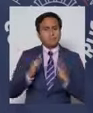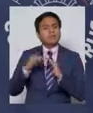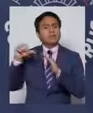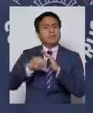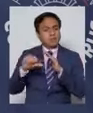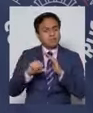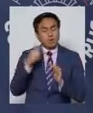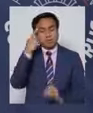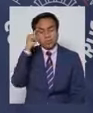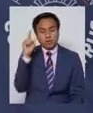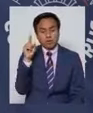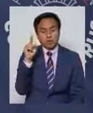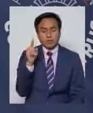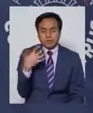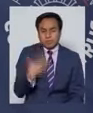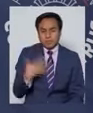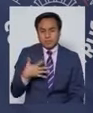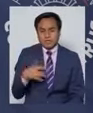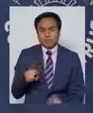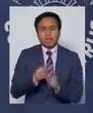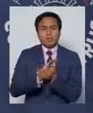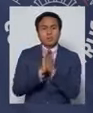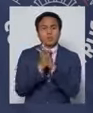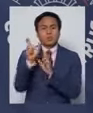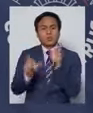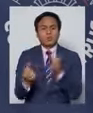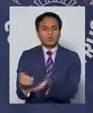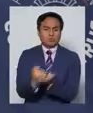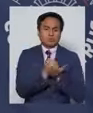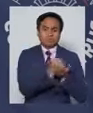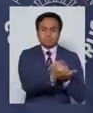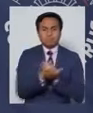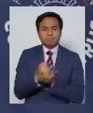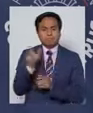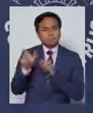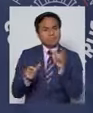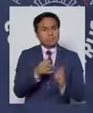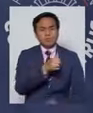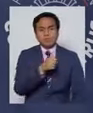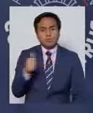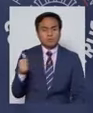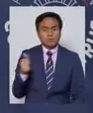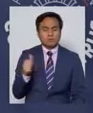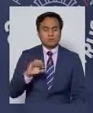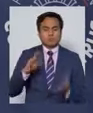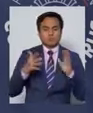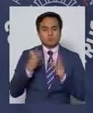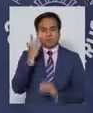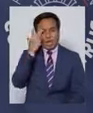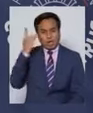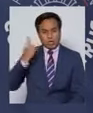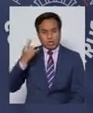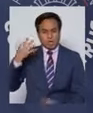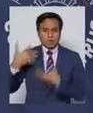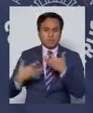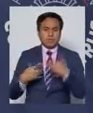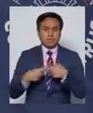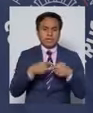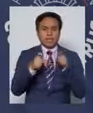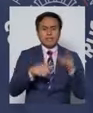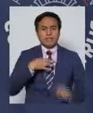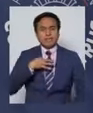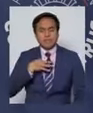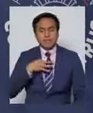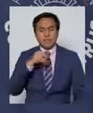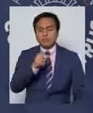sin embargo es fundamental la colaboración de todos, de todas las personas, del mundo académico, de la sociedad civil,